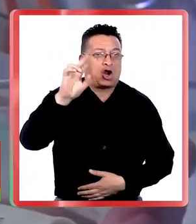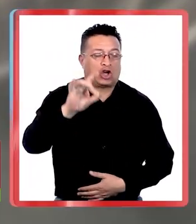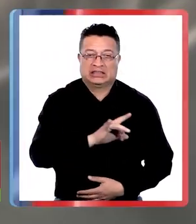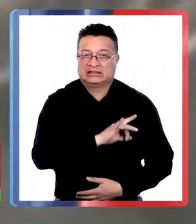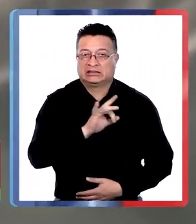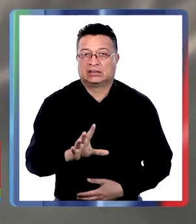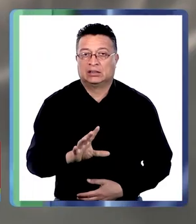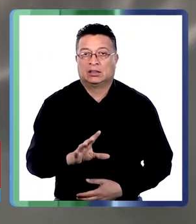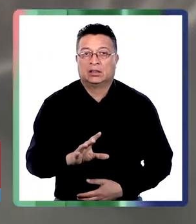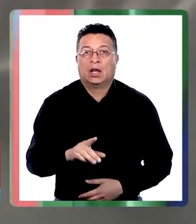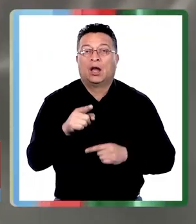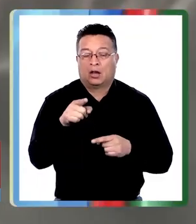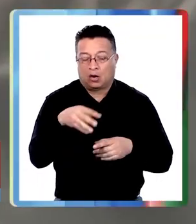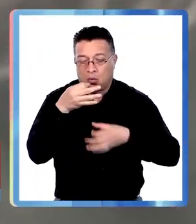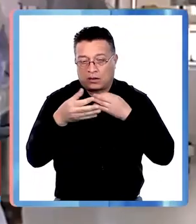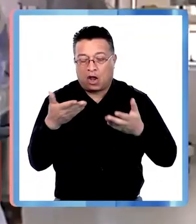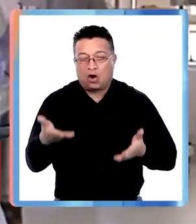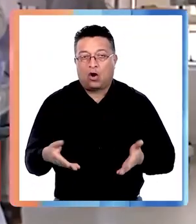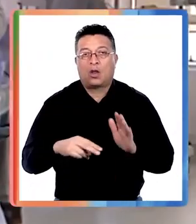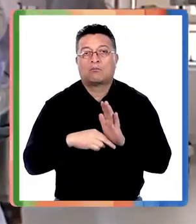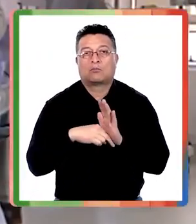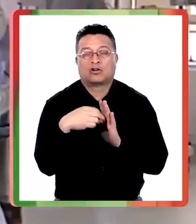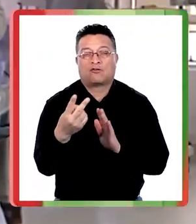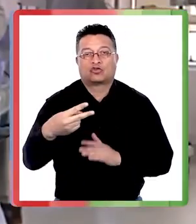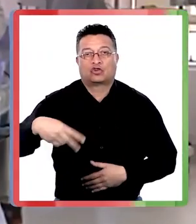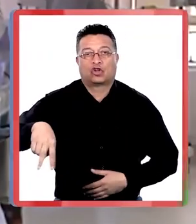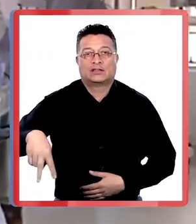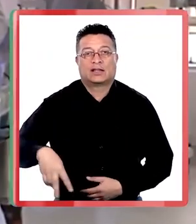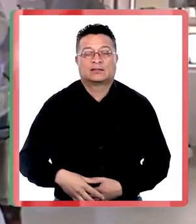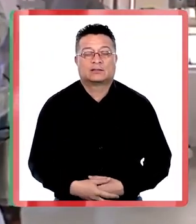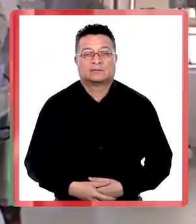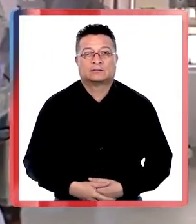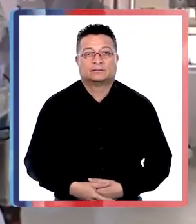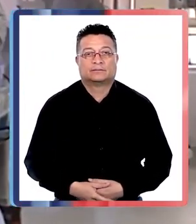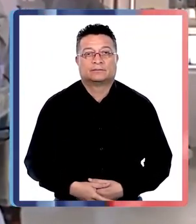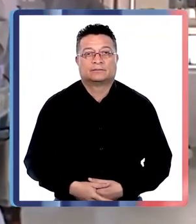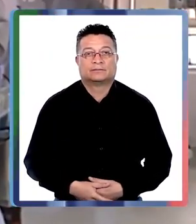país. Esto y mucho más hoy en Portavoz Noticias.